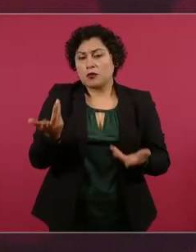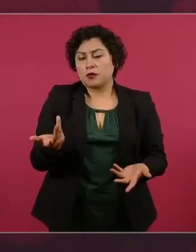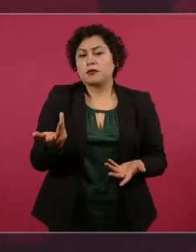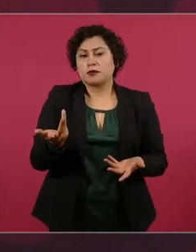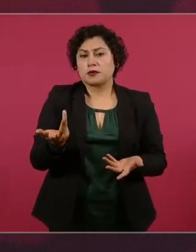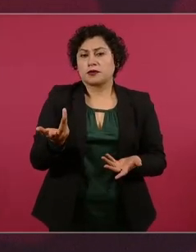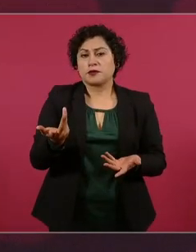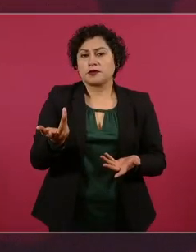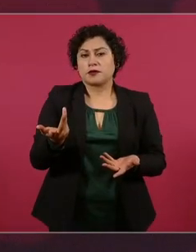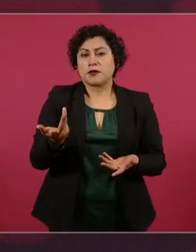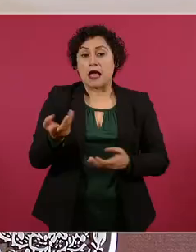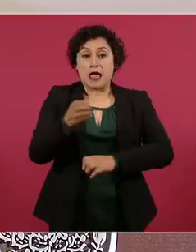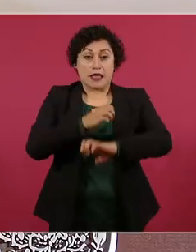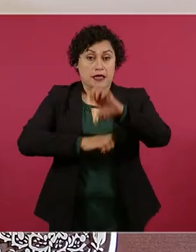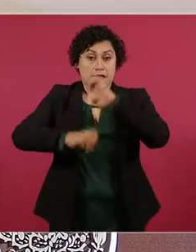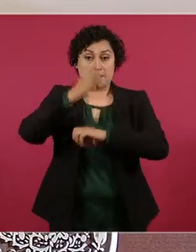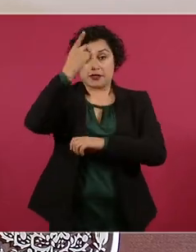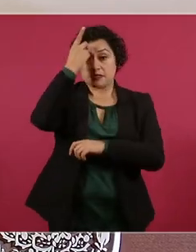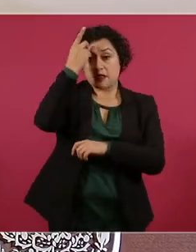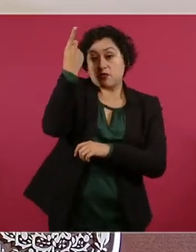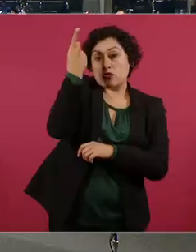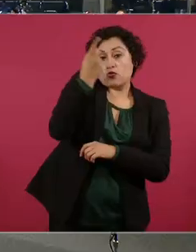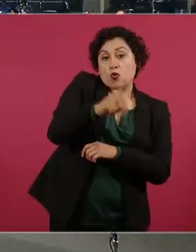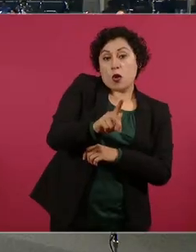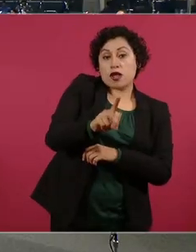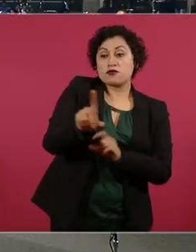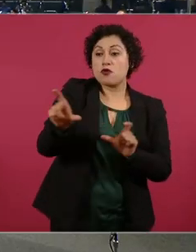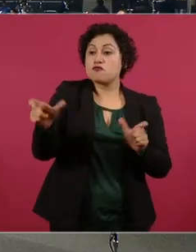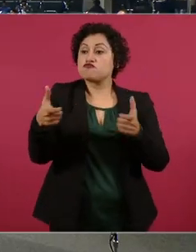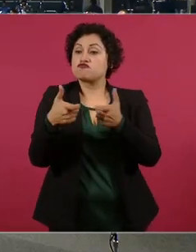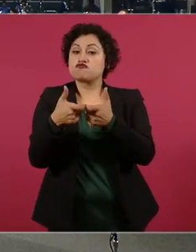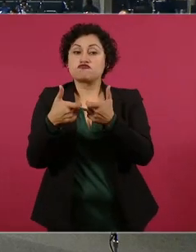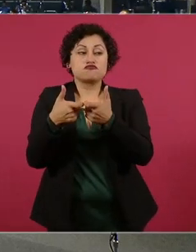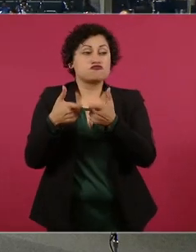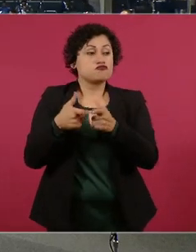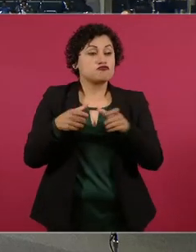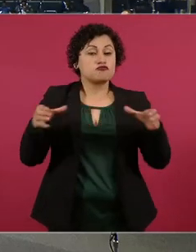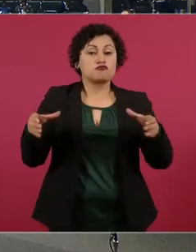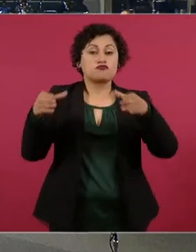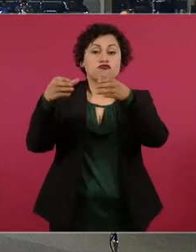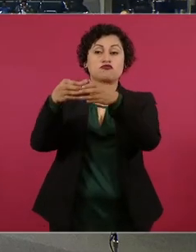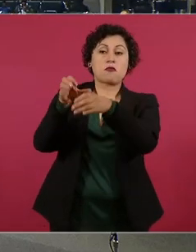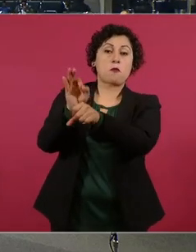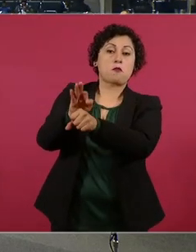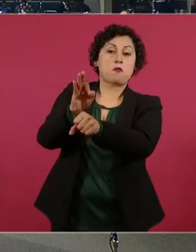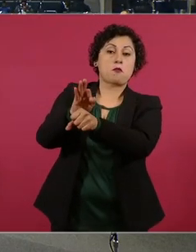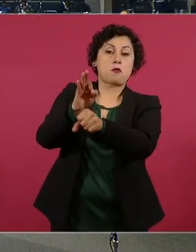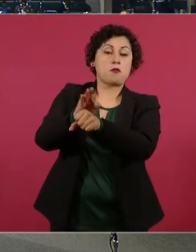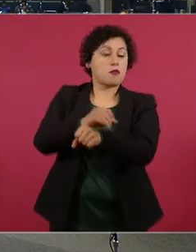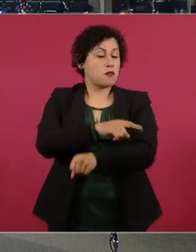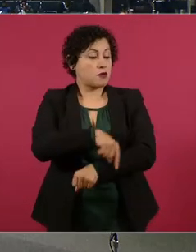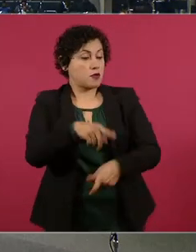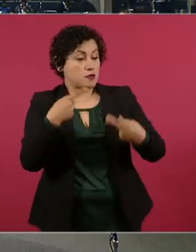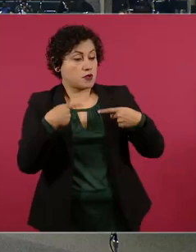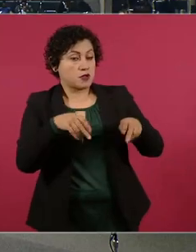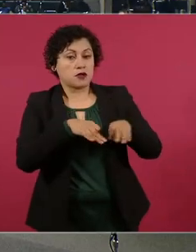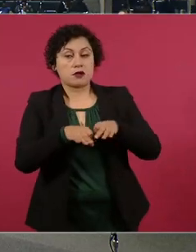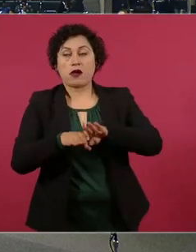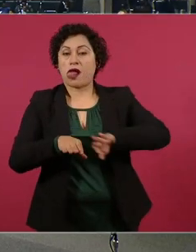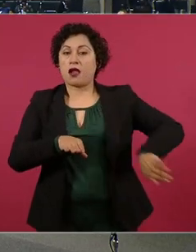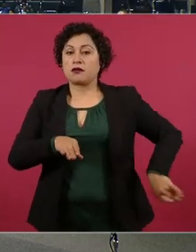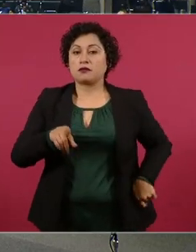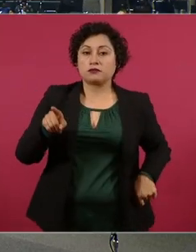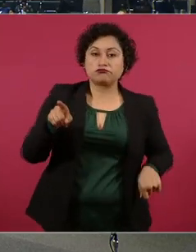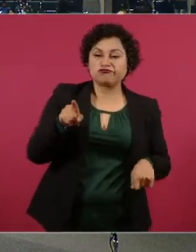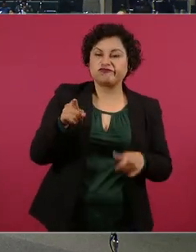los accionistas de las empresas y se castiga a los trabajadores. Ahora tenemos que